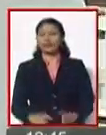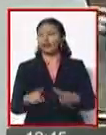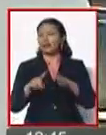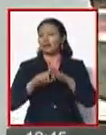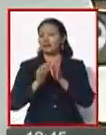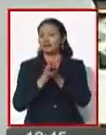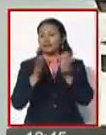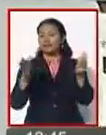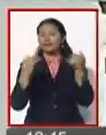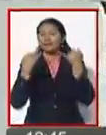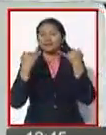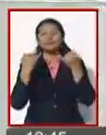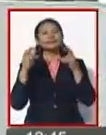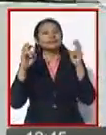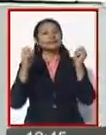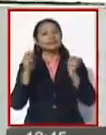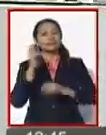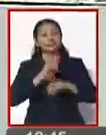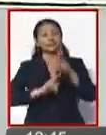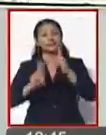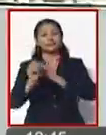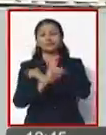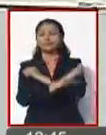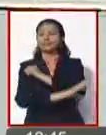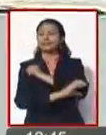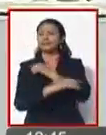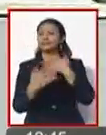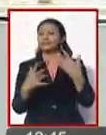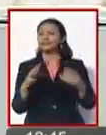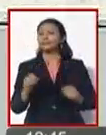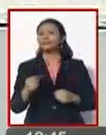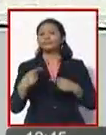Vamos a ampliar la información sobre este tema porque los pobladores